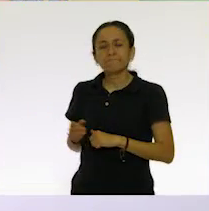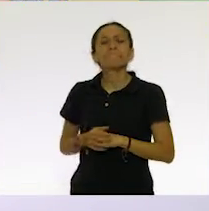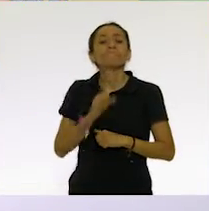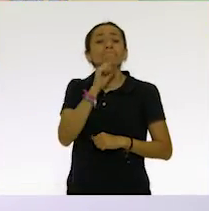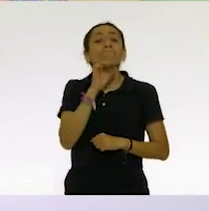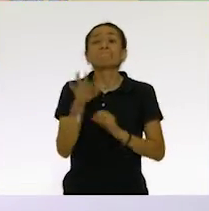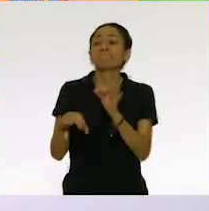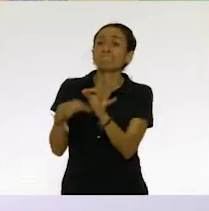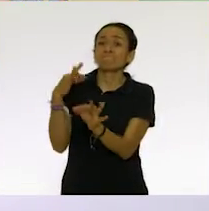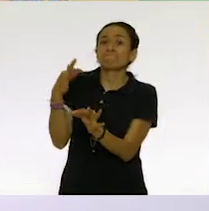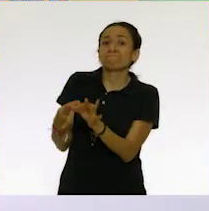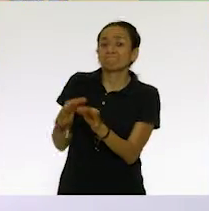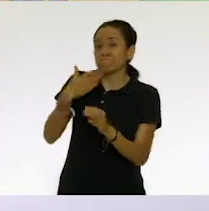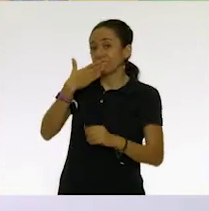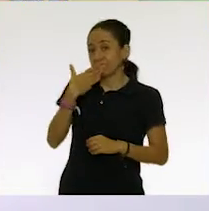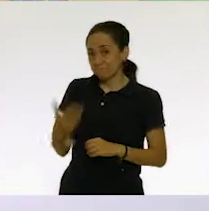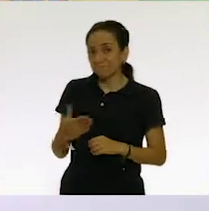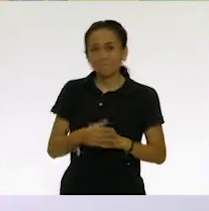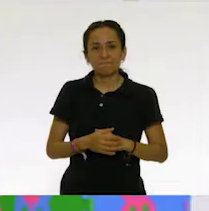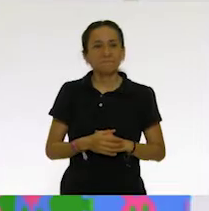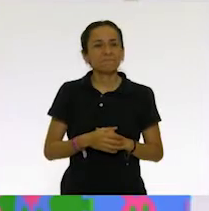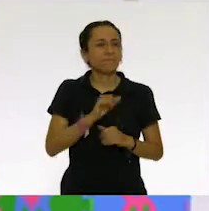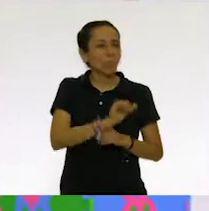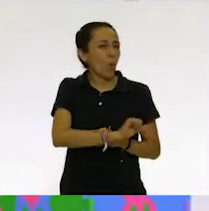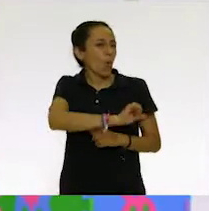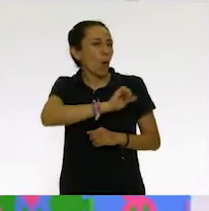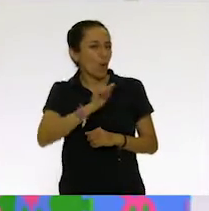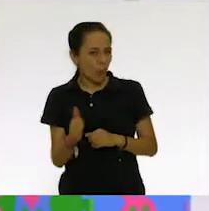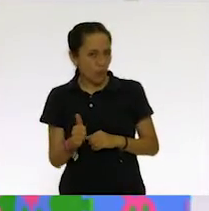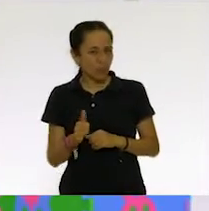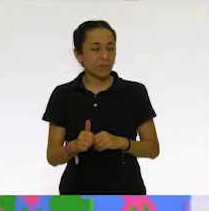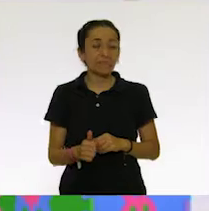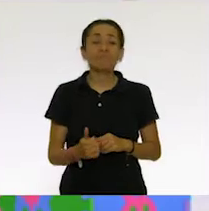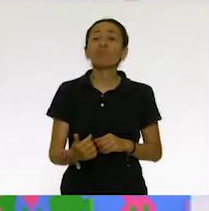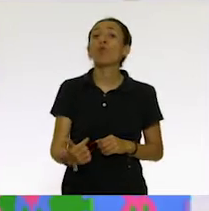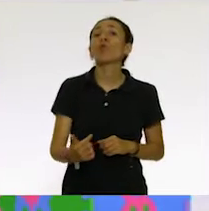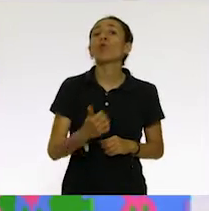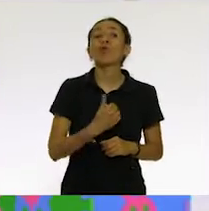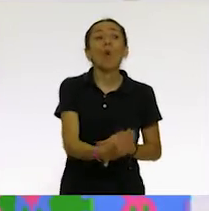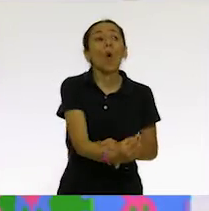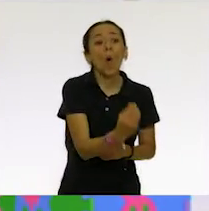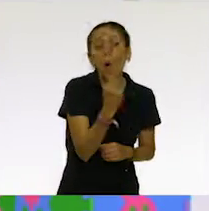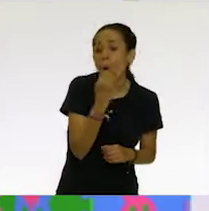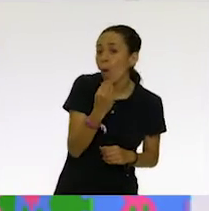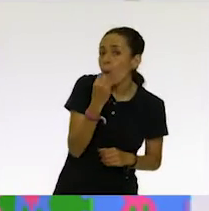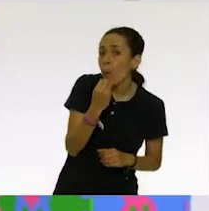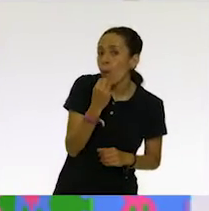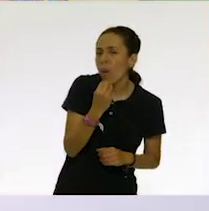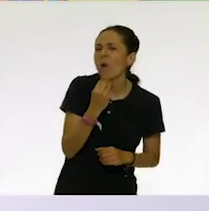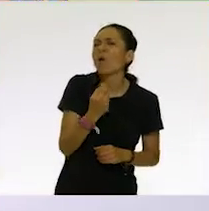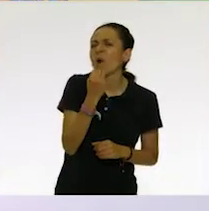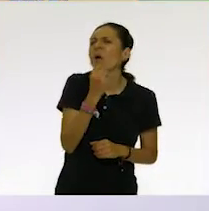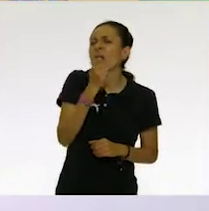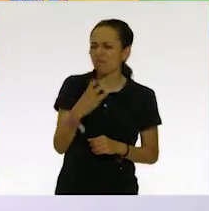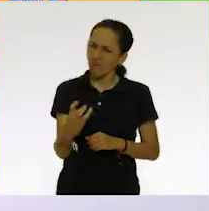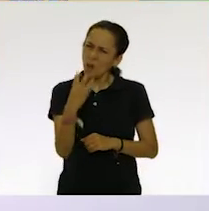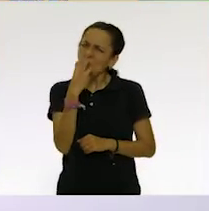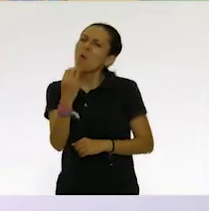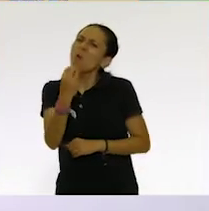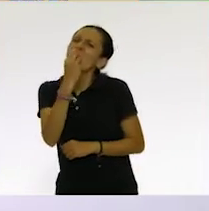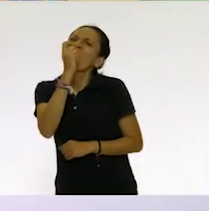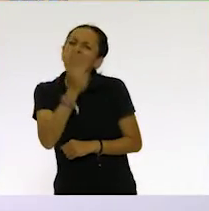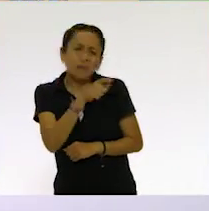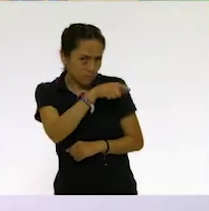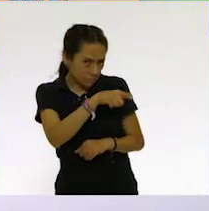Listo, muy bien. Siguiente. Me alimento de... ¿El oso se alimenta de qué? ¿Tú recuerdas,